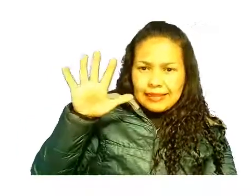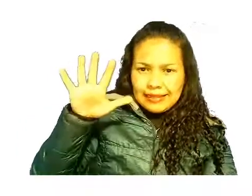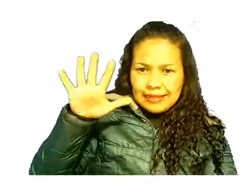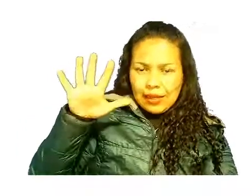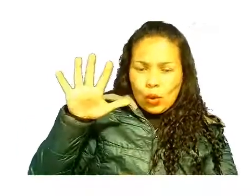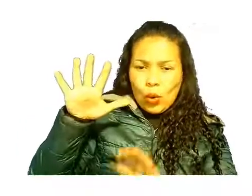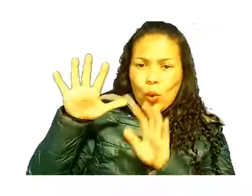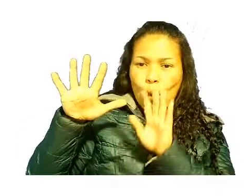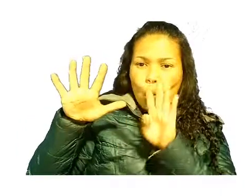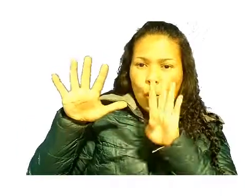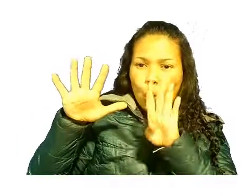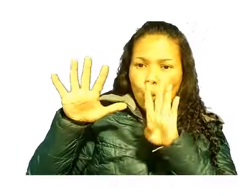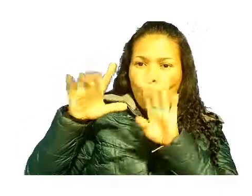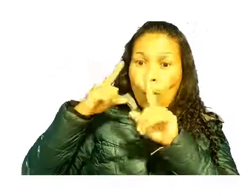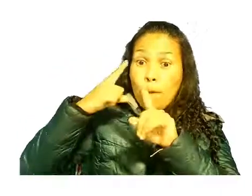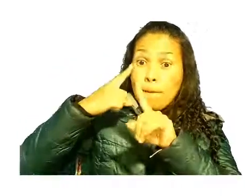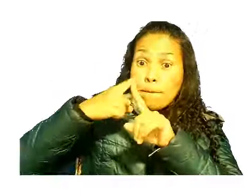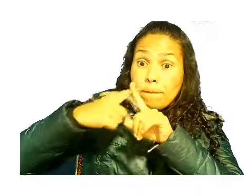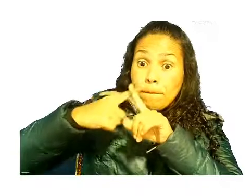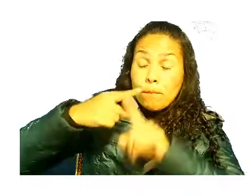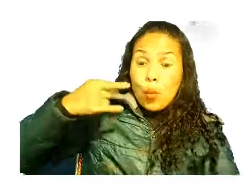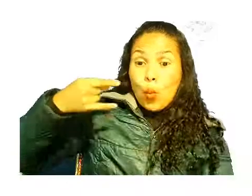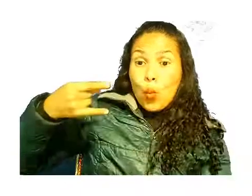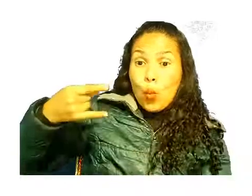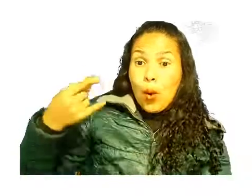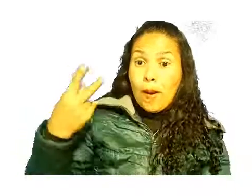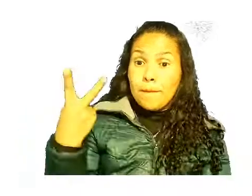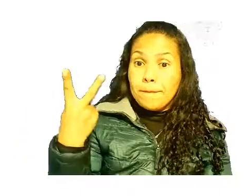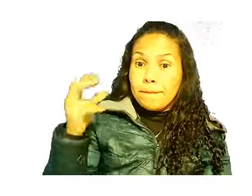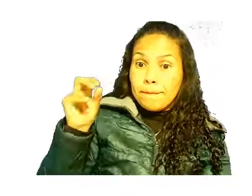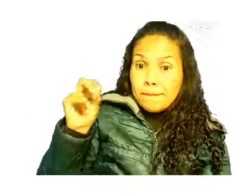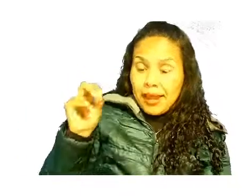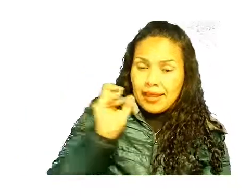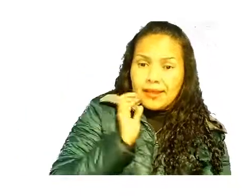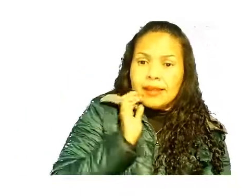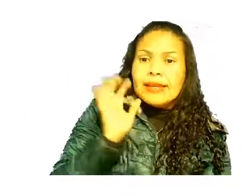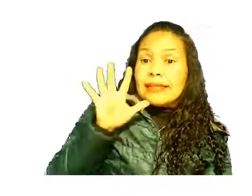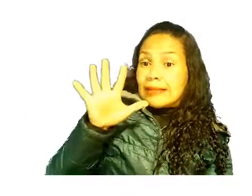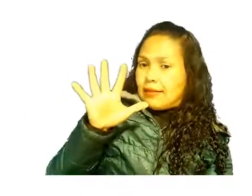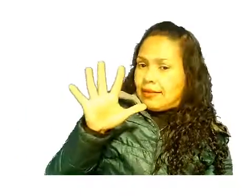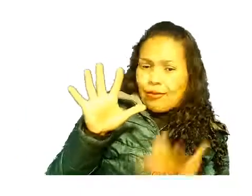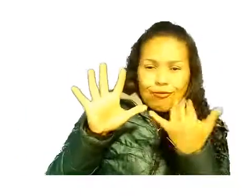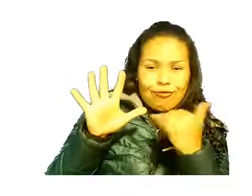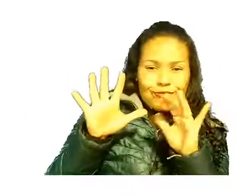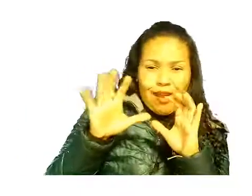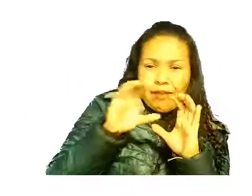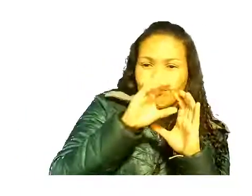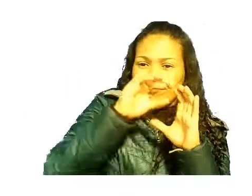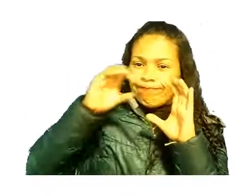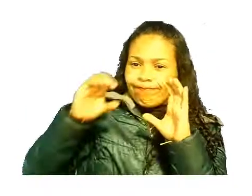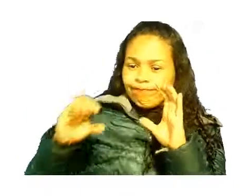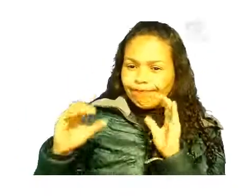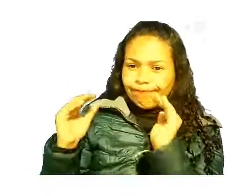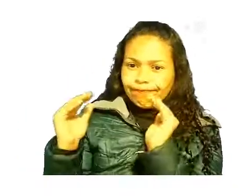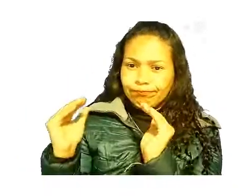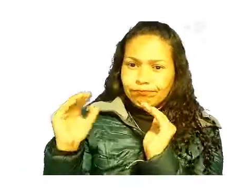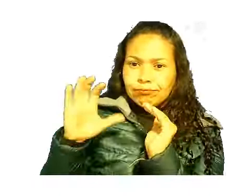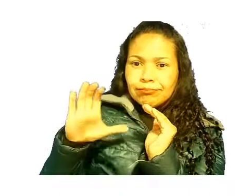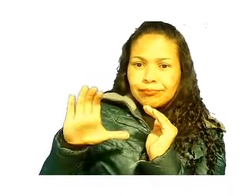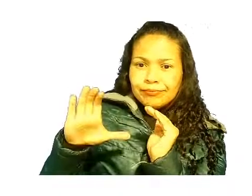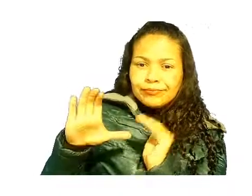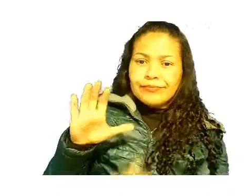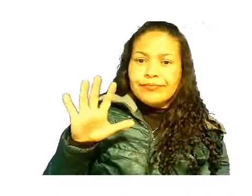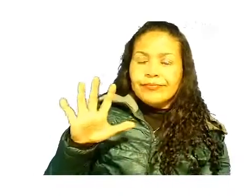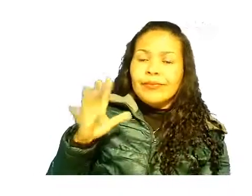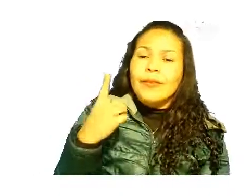por 4, que sería la descomposición factorial de 20. Ya tenemos 5, solo nos haría falta el 4,